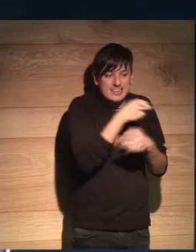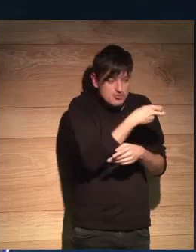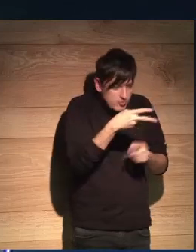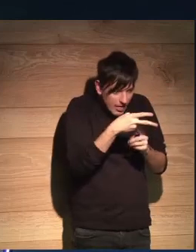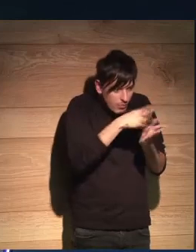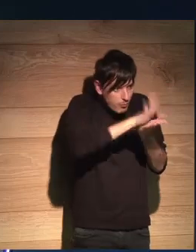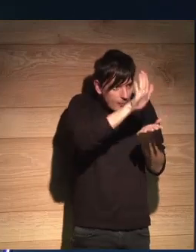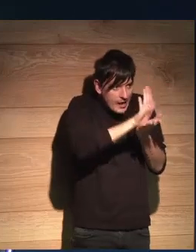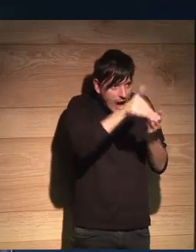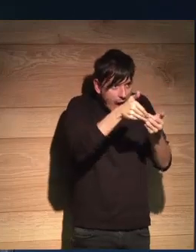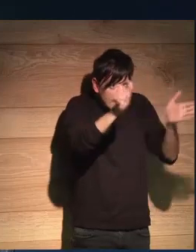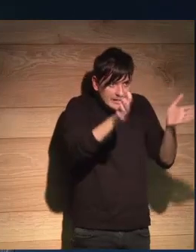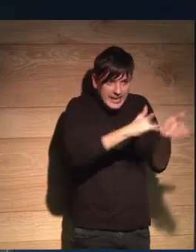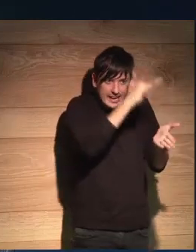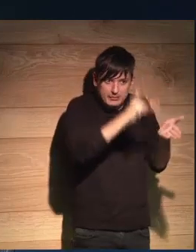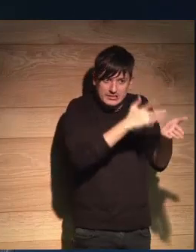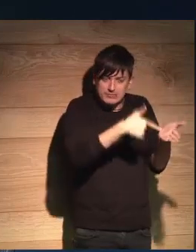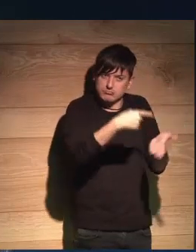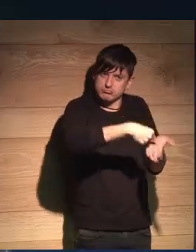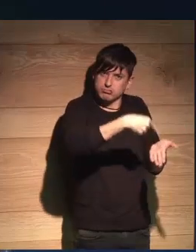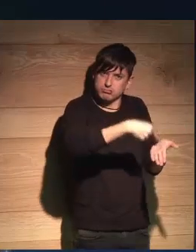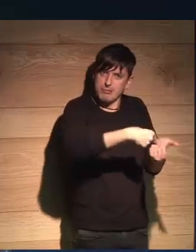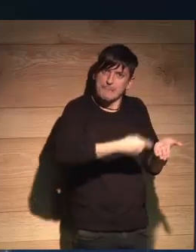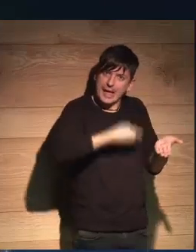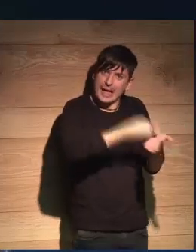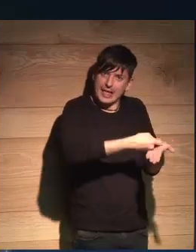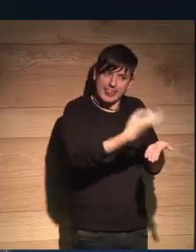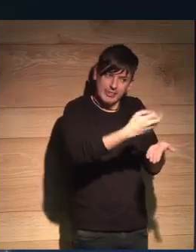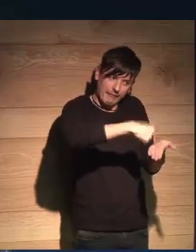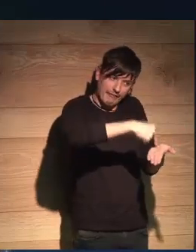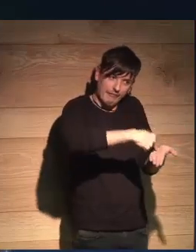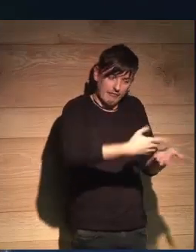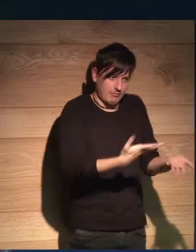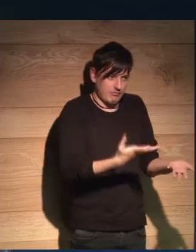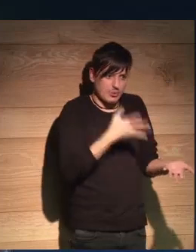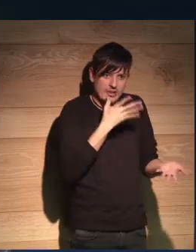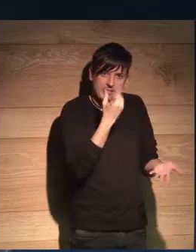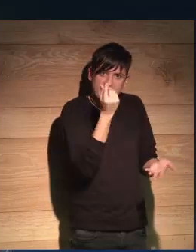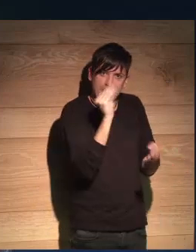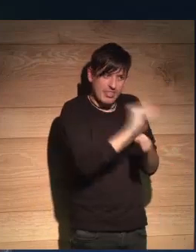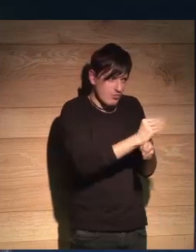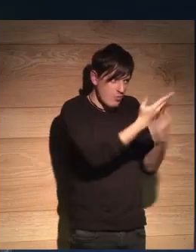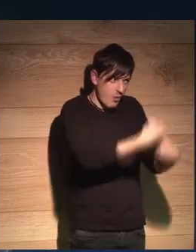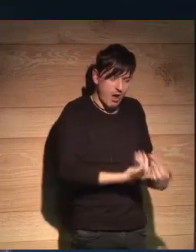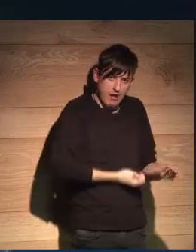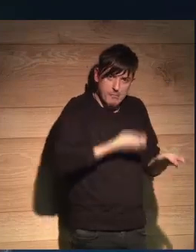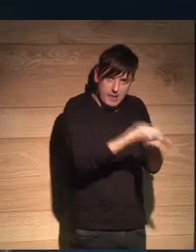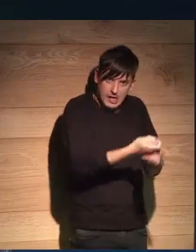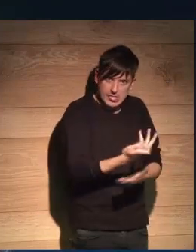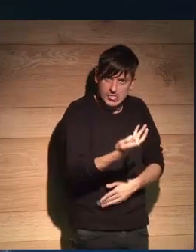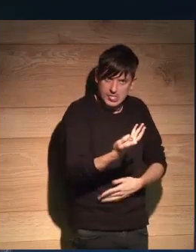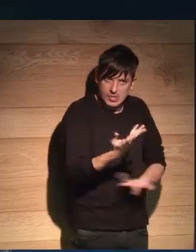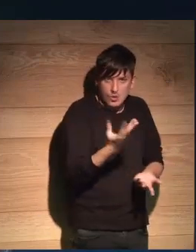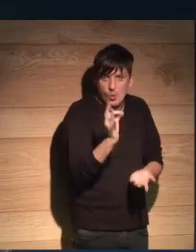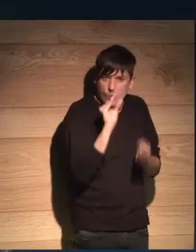resultados en revistas que te exigen que estés pagando por ello, porque encima no hay financiación para eso, o la financiación